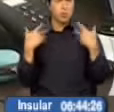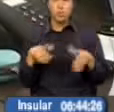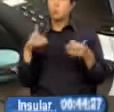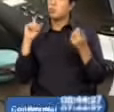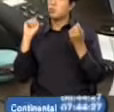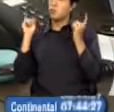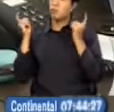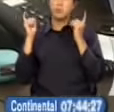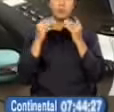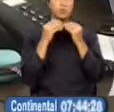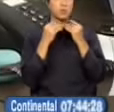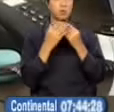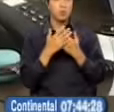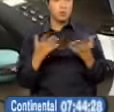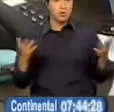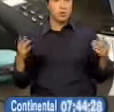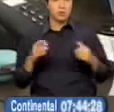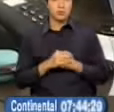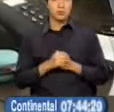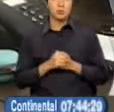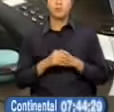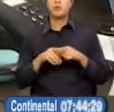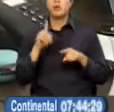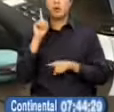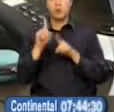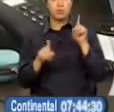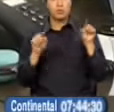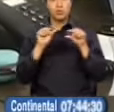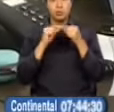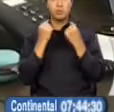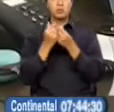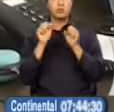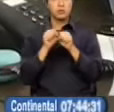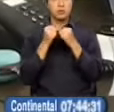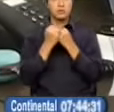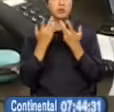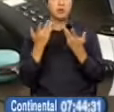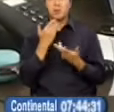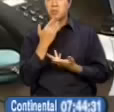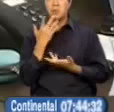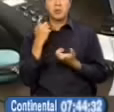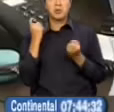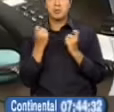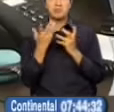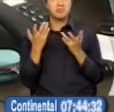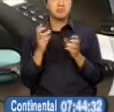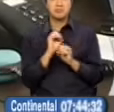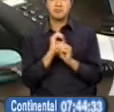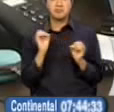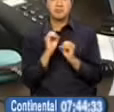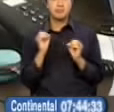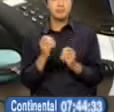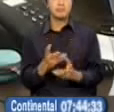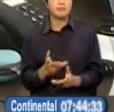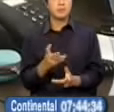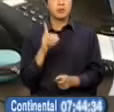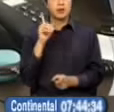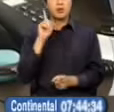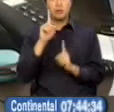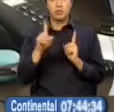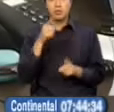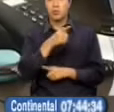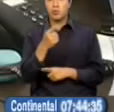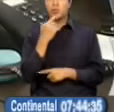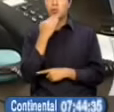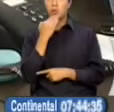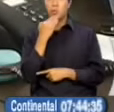avances que hay también hay sectores de la sociedad que no tienen ningún cambio y que quiere apoyarse en